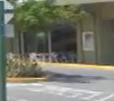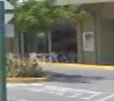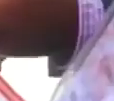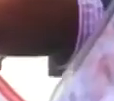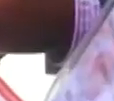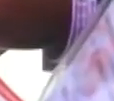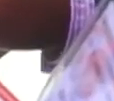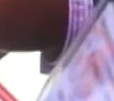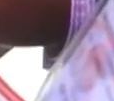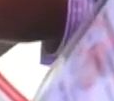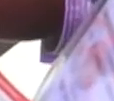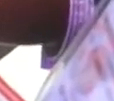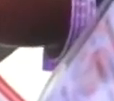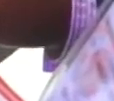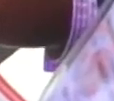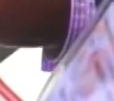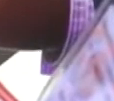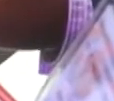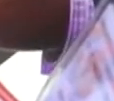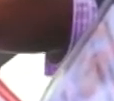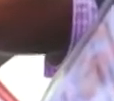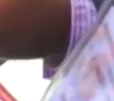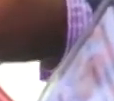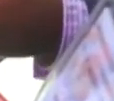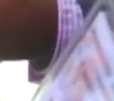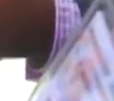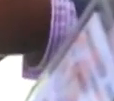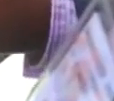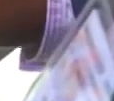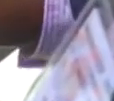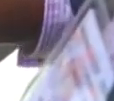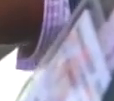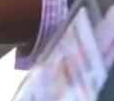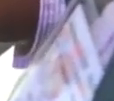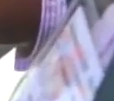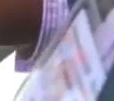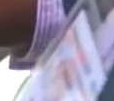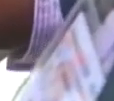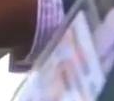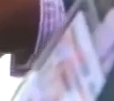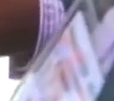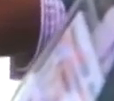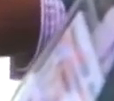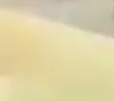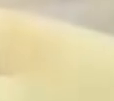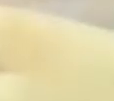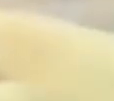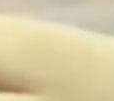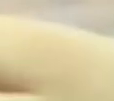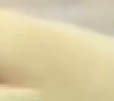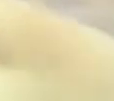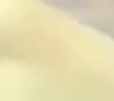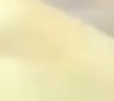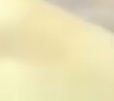de datos. De aprobarse la tarifa planteada por la SUTEL, los clientes prepago y pospago